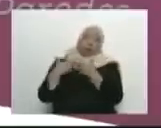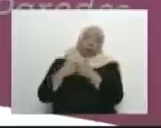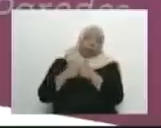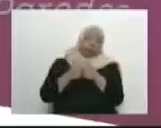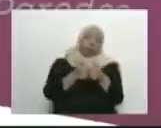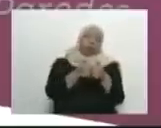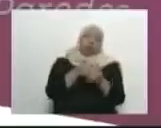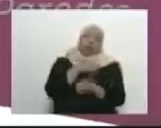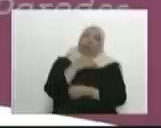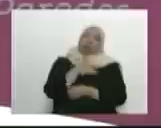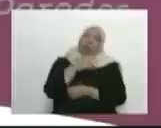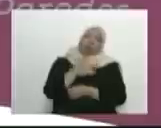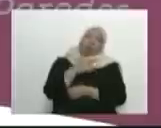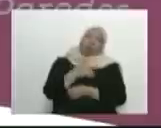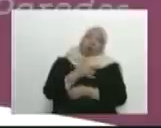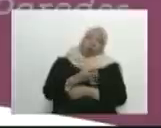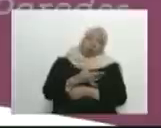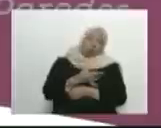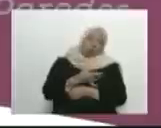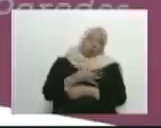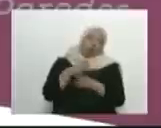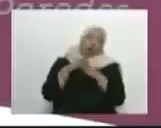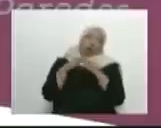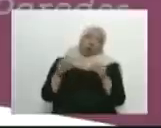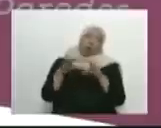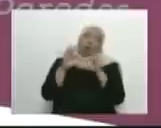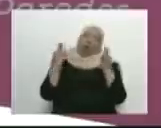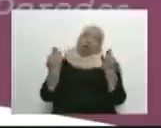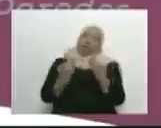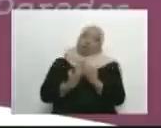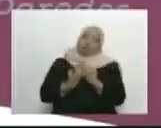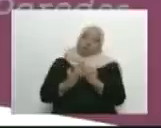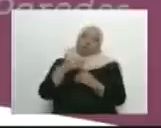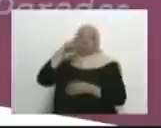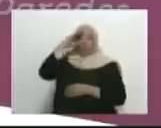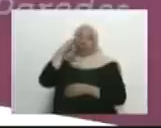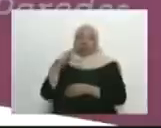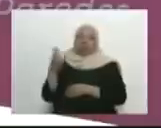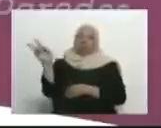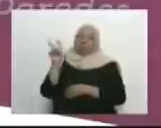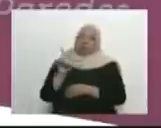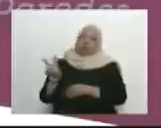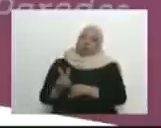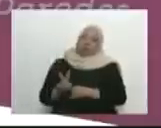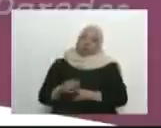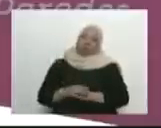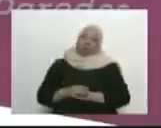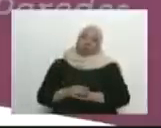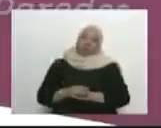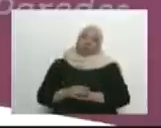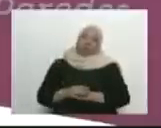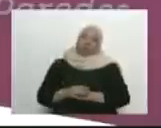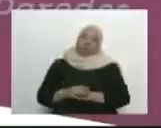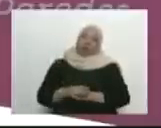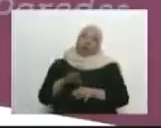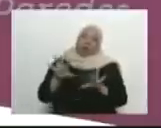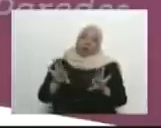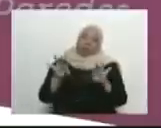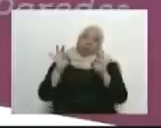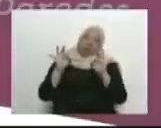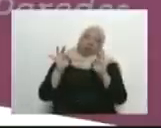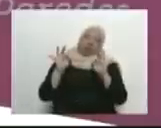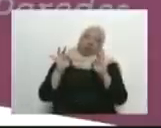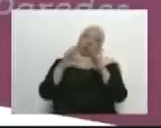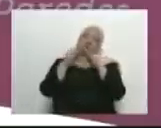de condolencias a toda la familia militar de Venezuela, en especial